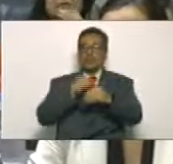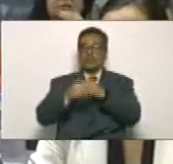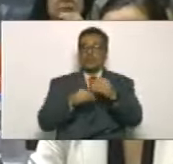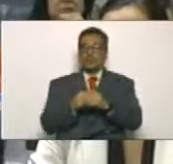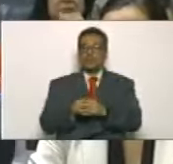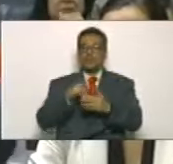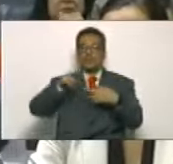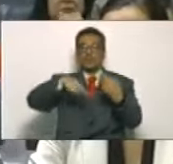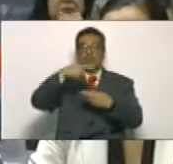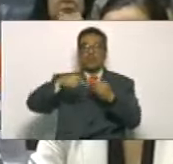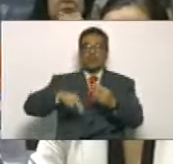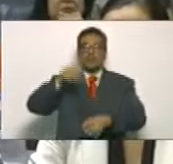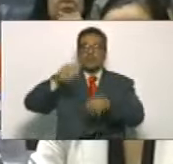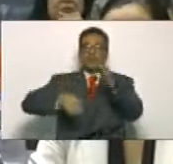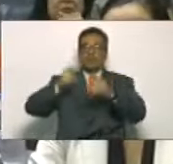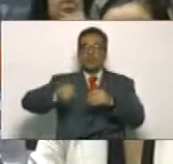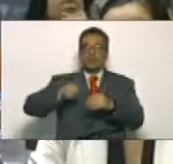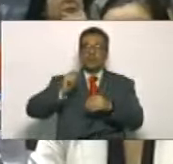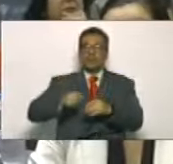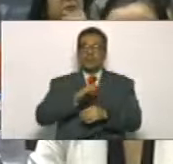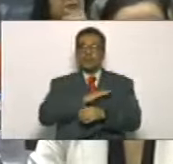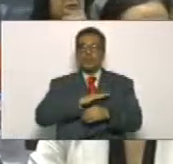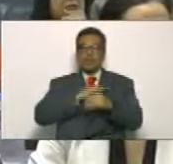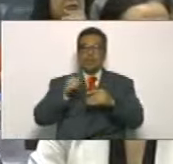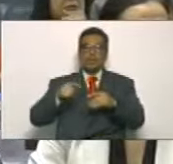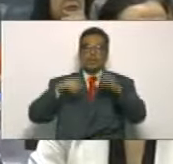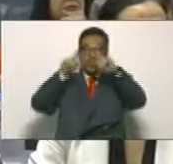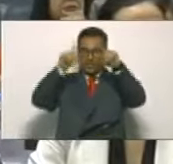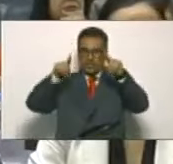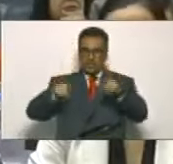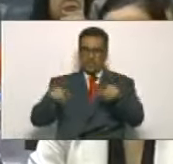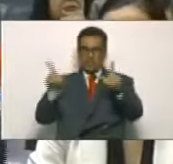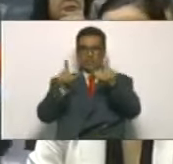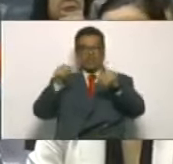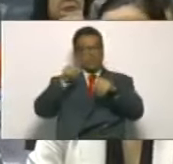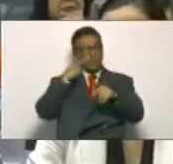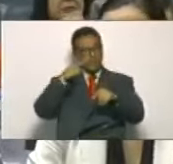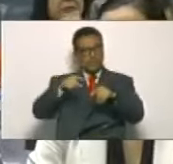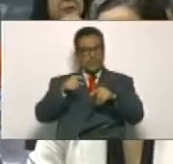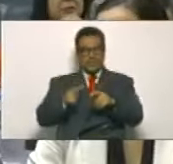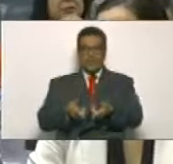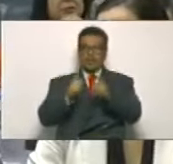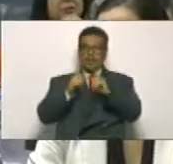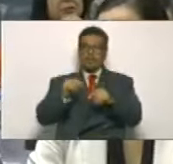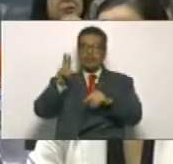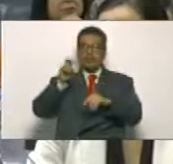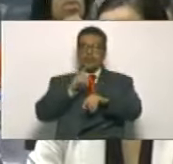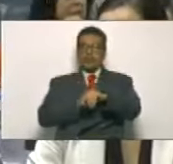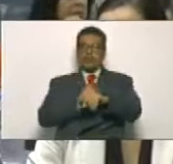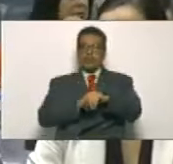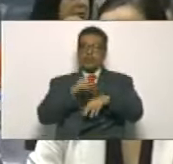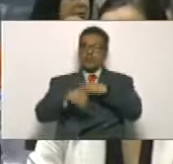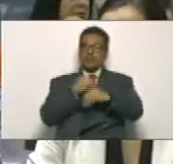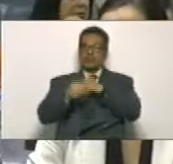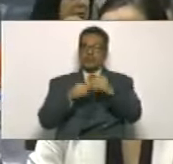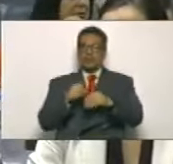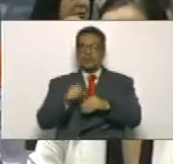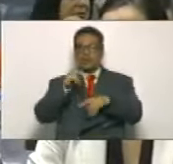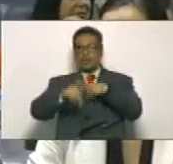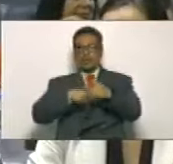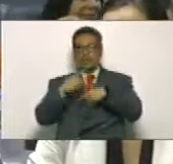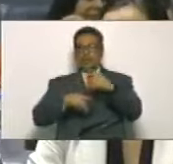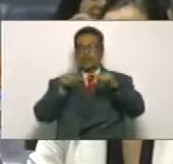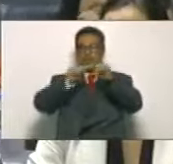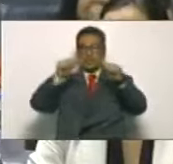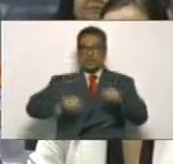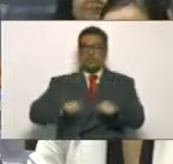través de la Revolución Judicial, de audiencias telemáticas que permitan en estos nuevos tiempos hacer más eficaces los procesos del